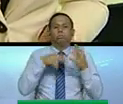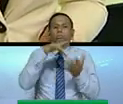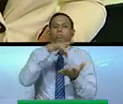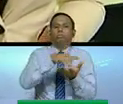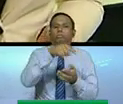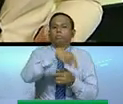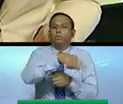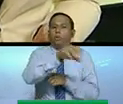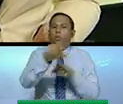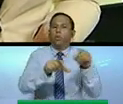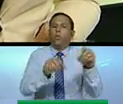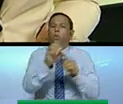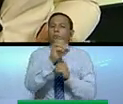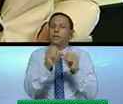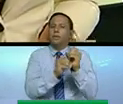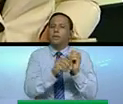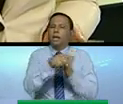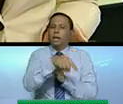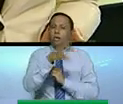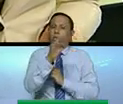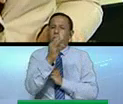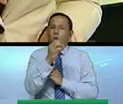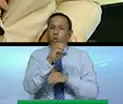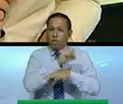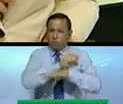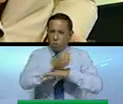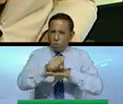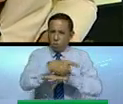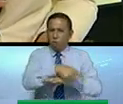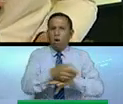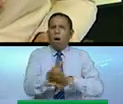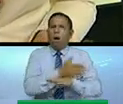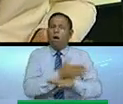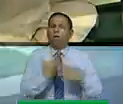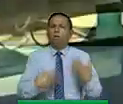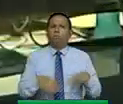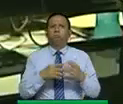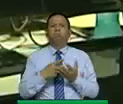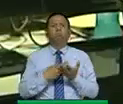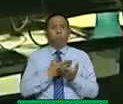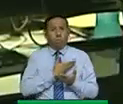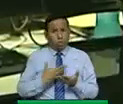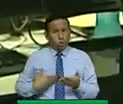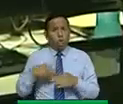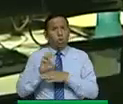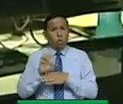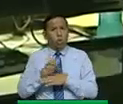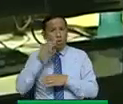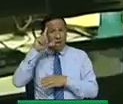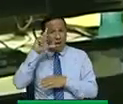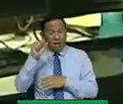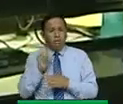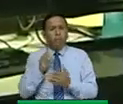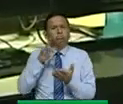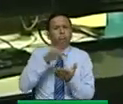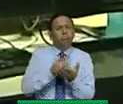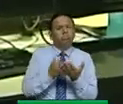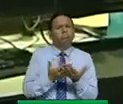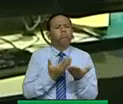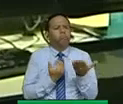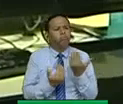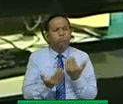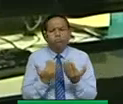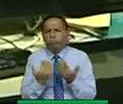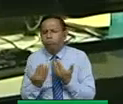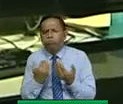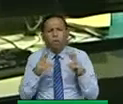del EQ911 aquí en San Borondón, donde hace pocas horas estuvo el presidente de la República, Guillermo Lasso, revisando las afectaciones que dejó